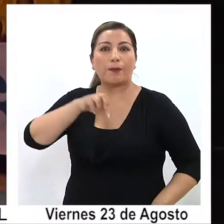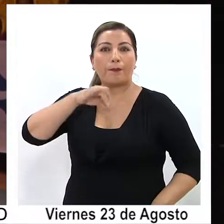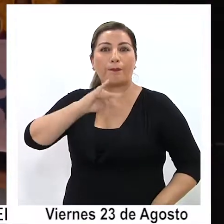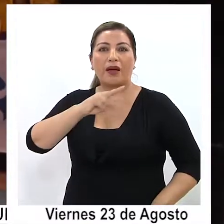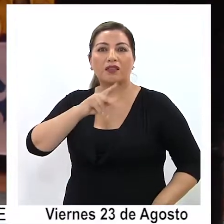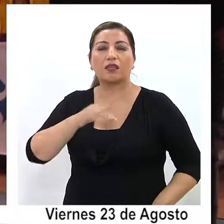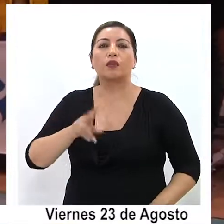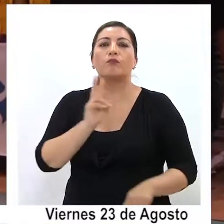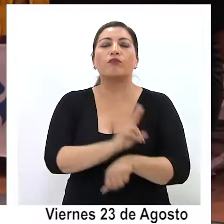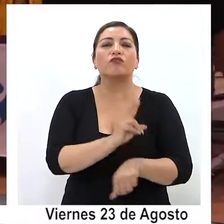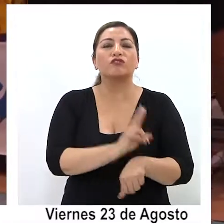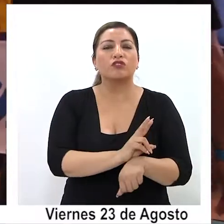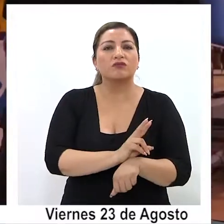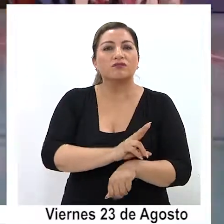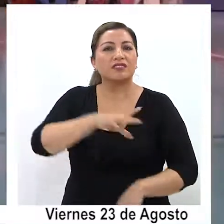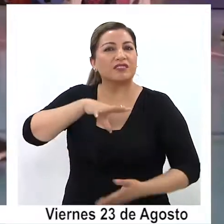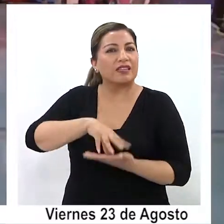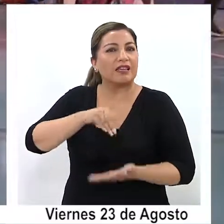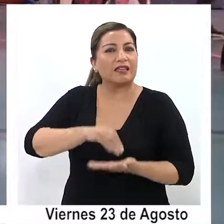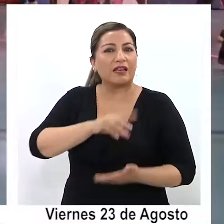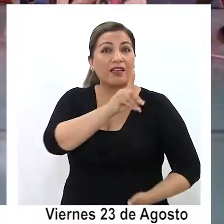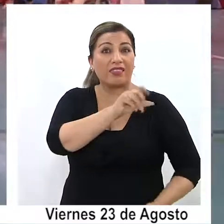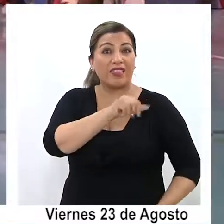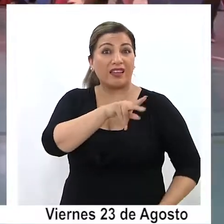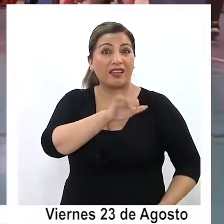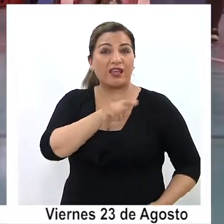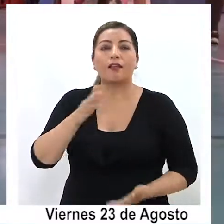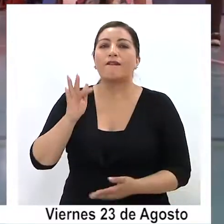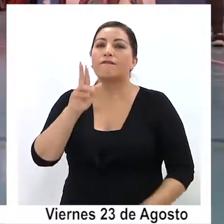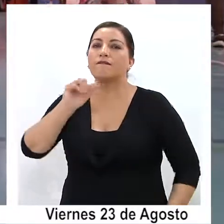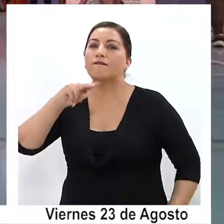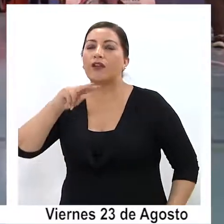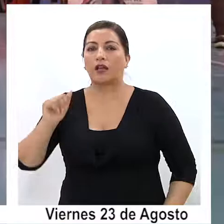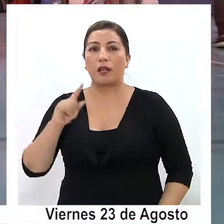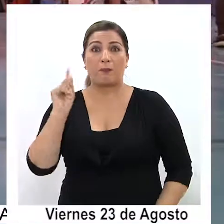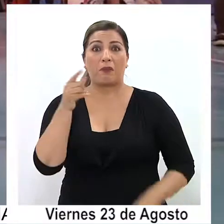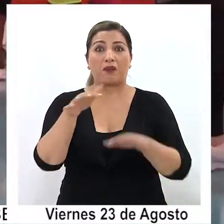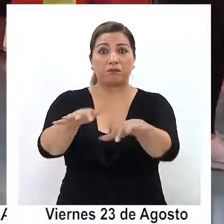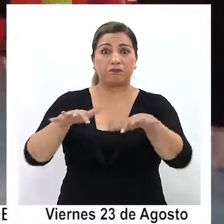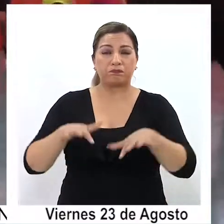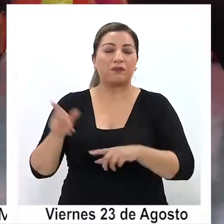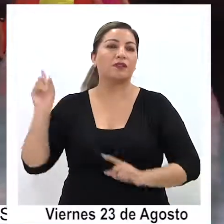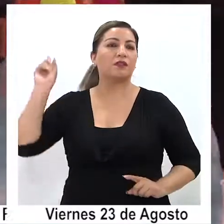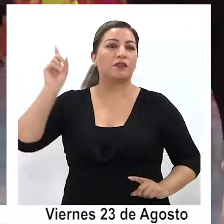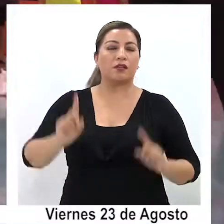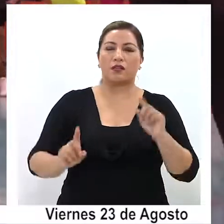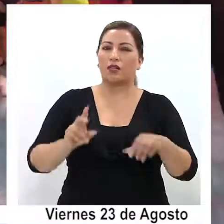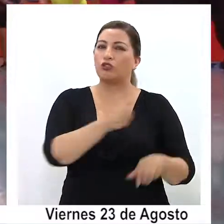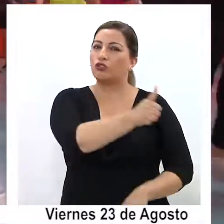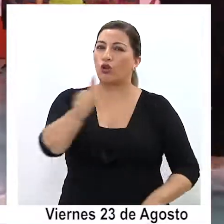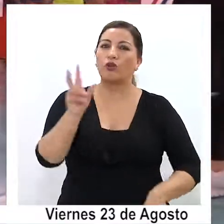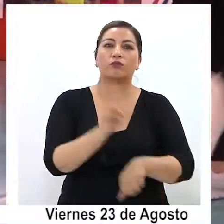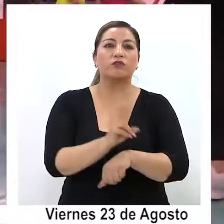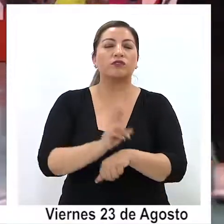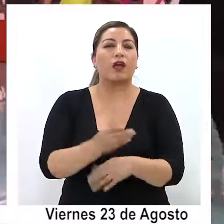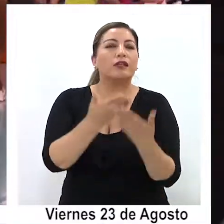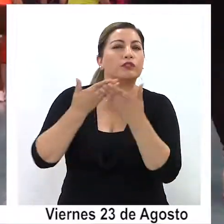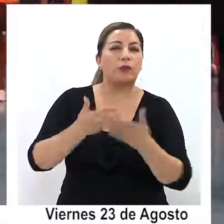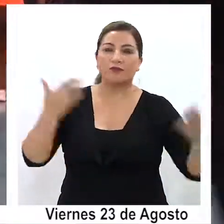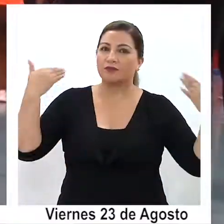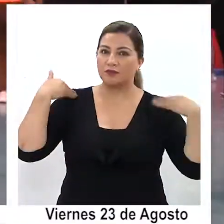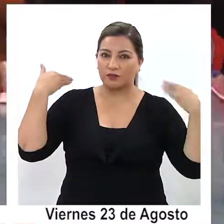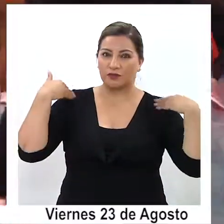también los profesores de Arica, Daniel y Fran. Tenemos una primera convención donde venimos a nutrir a todos los profesores, estudiantes de educación